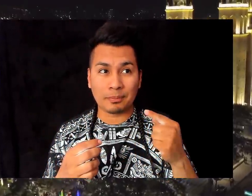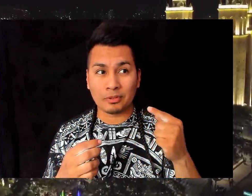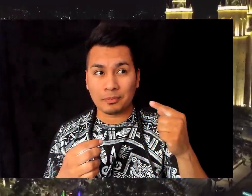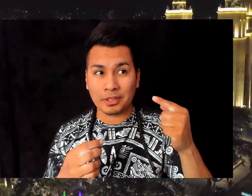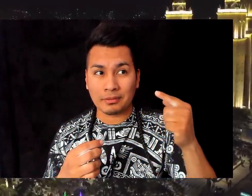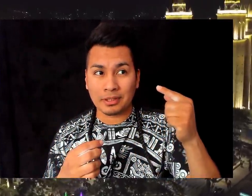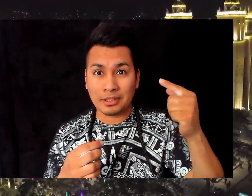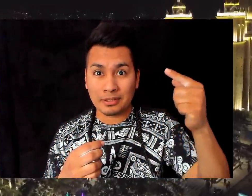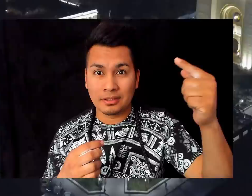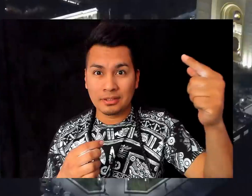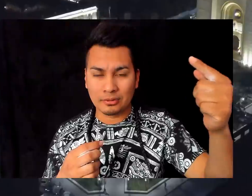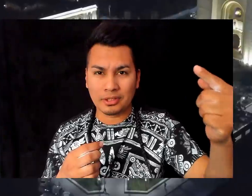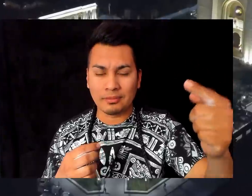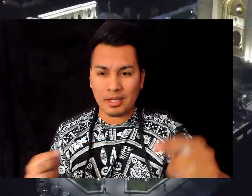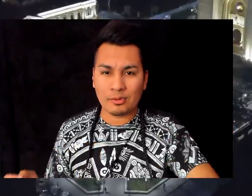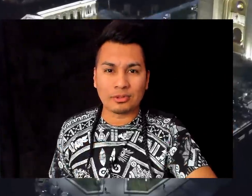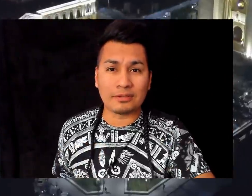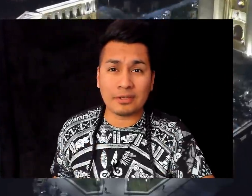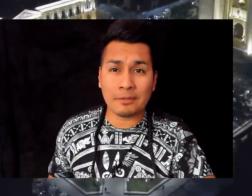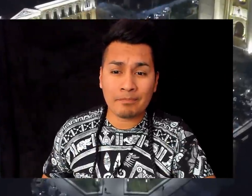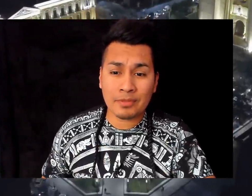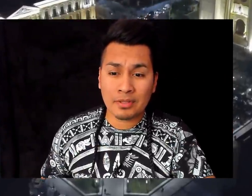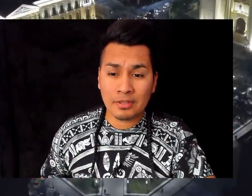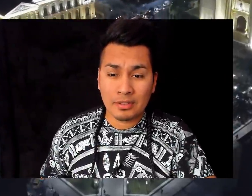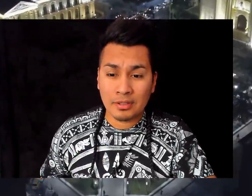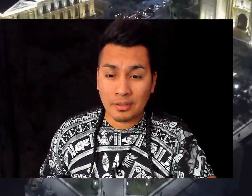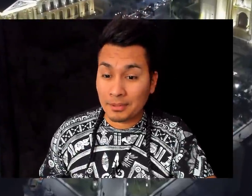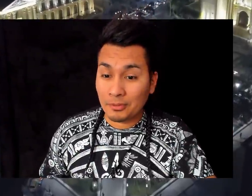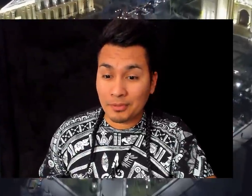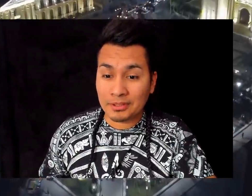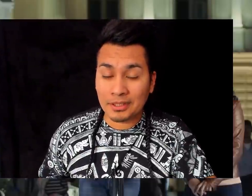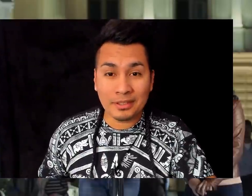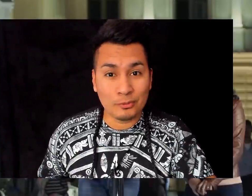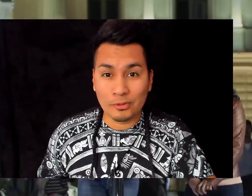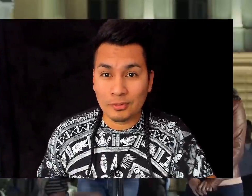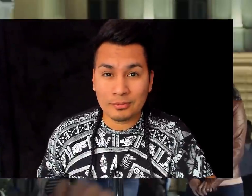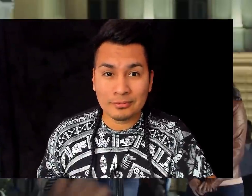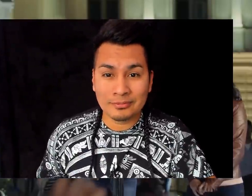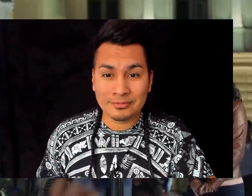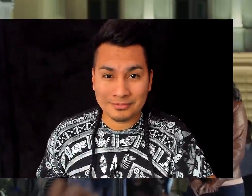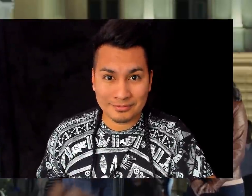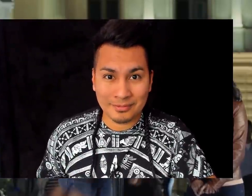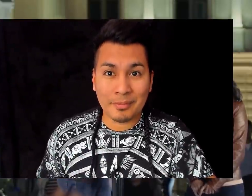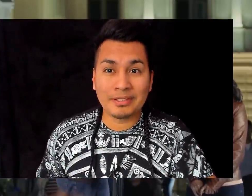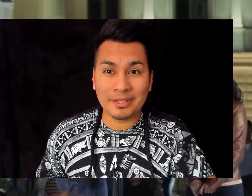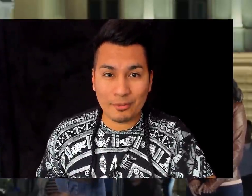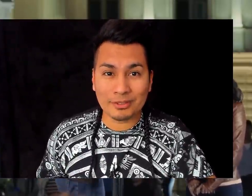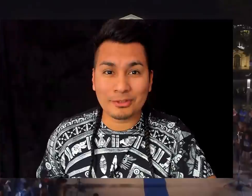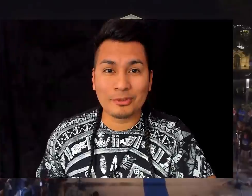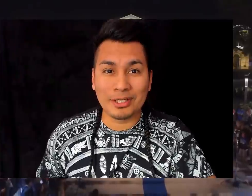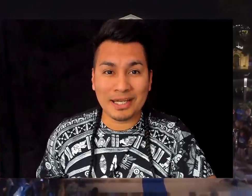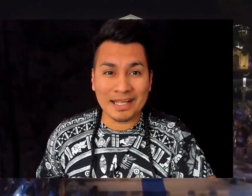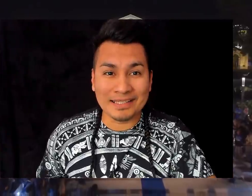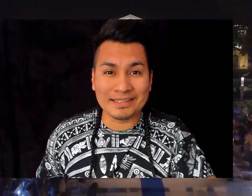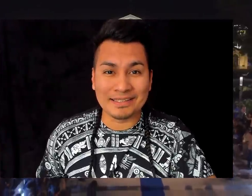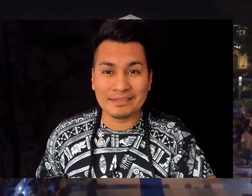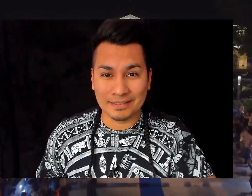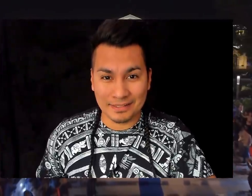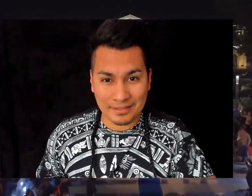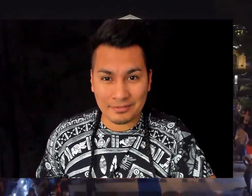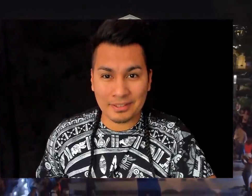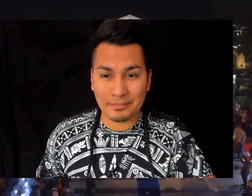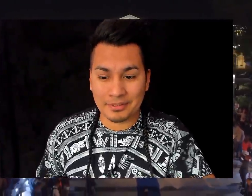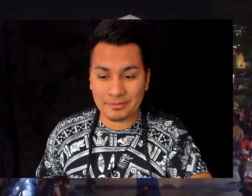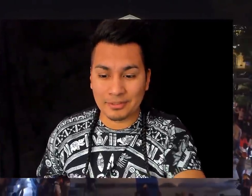revolucionar, pero prever lo que va a acontecer. ¿Me lo inventé? No. 24 horas antes